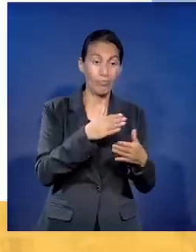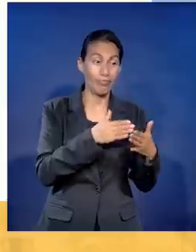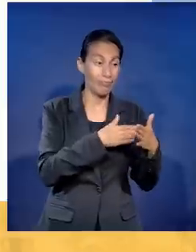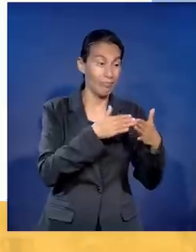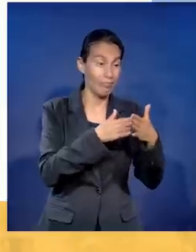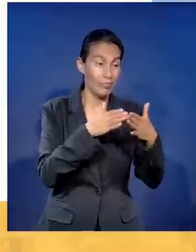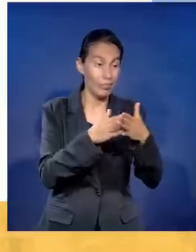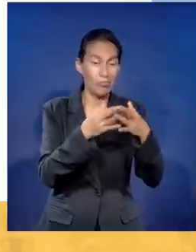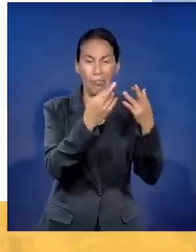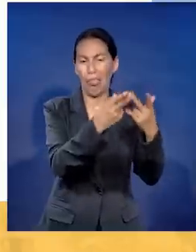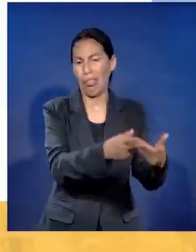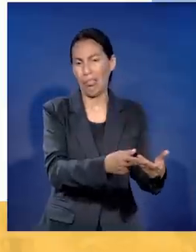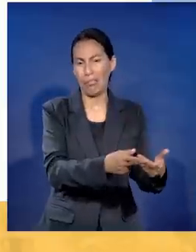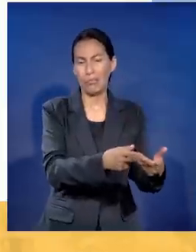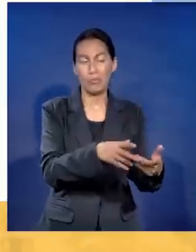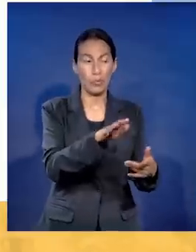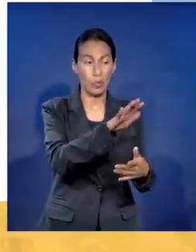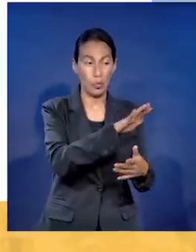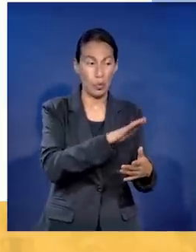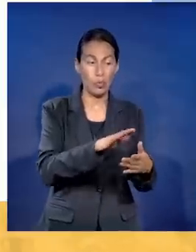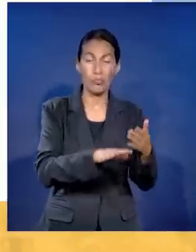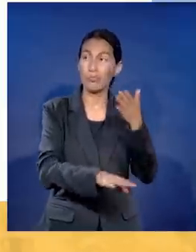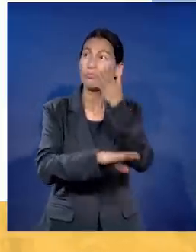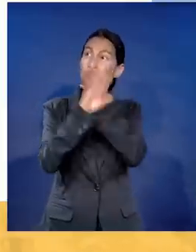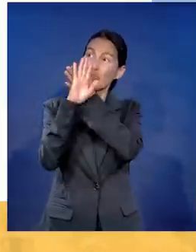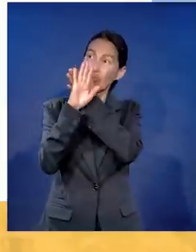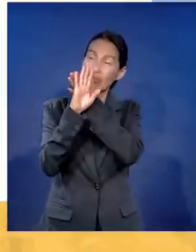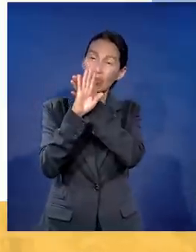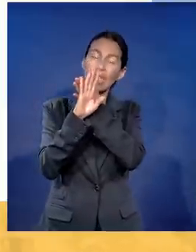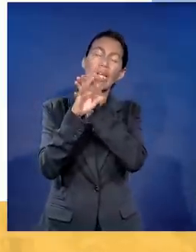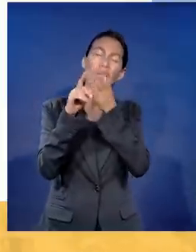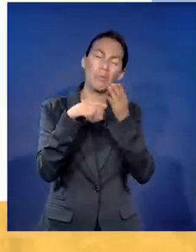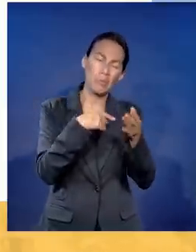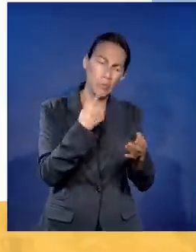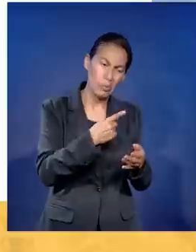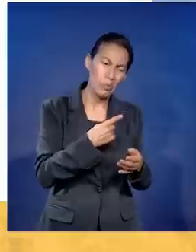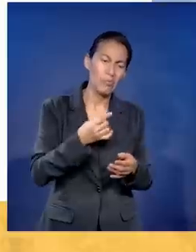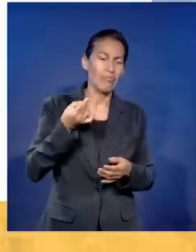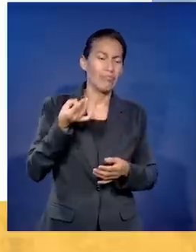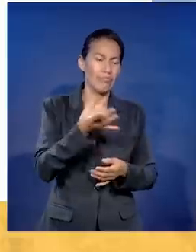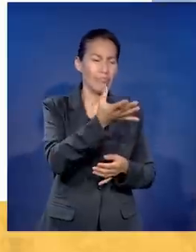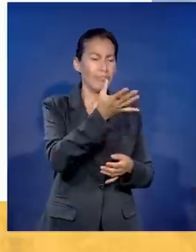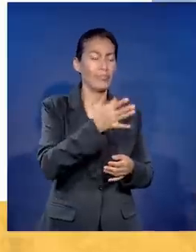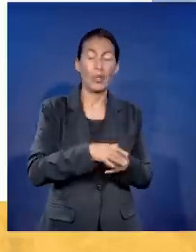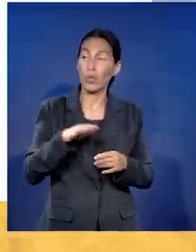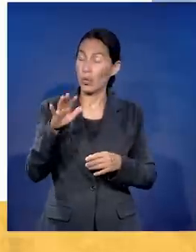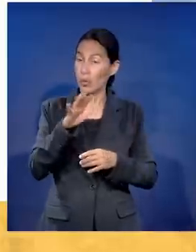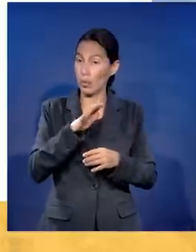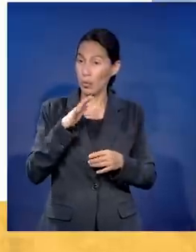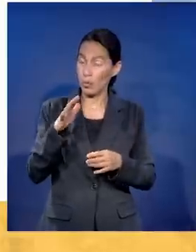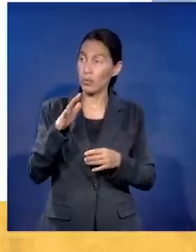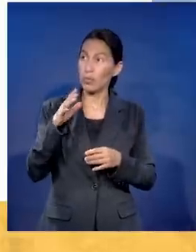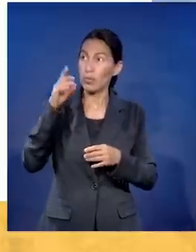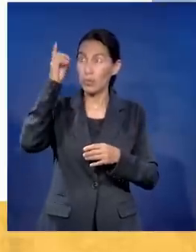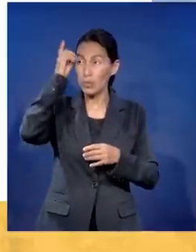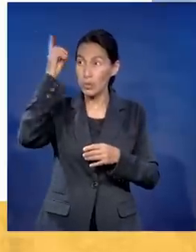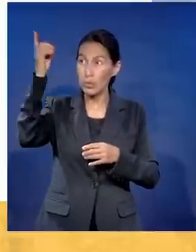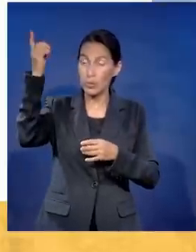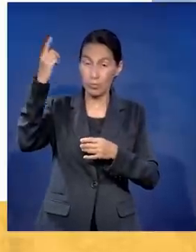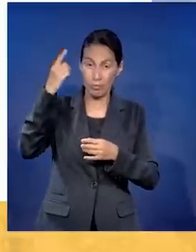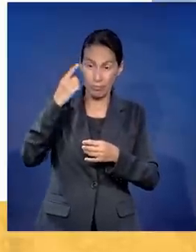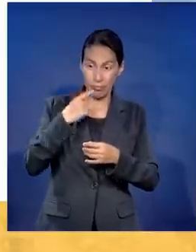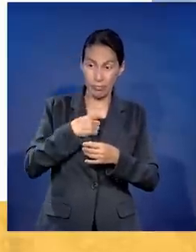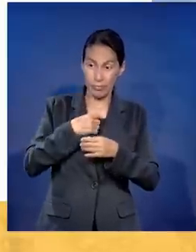argumentos y toda altivez que se levanta contra el conocimiento de Dios y llevando cautivo todo pensamiento